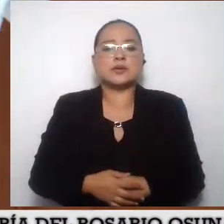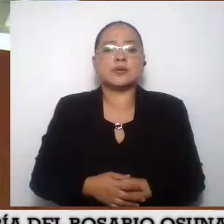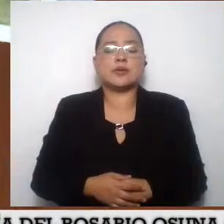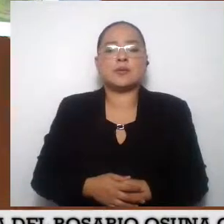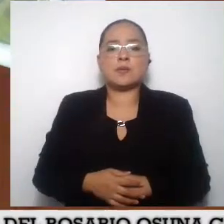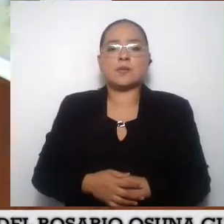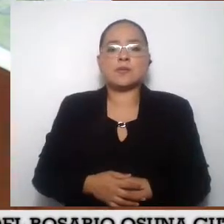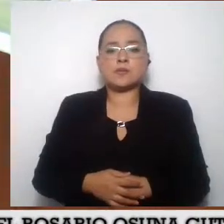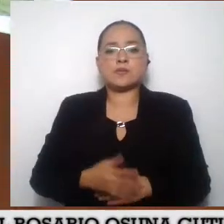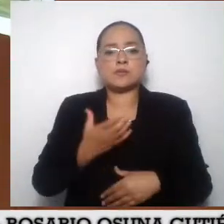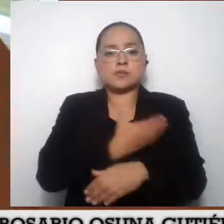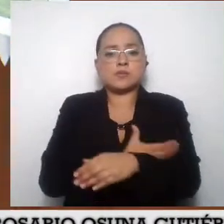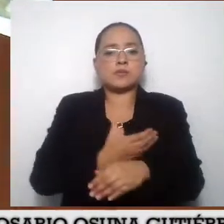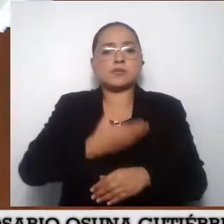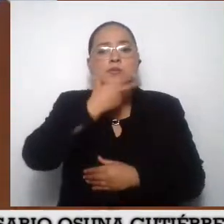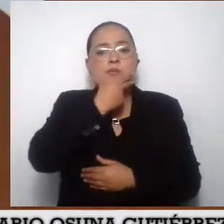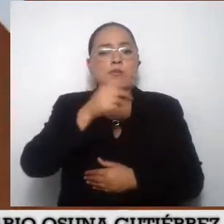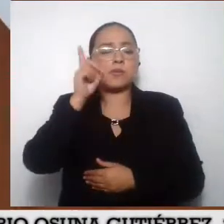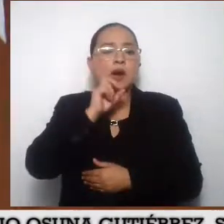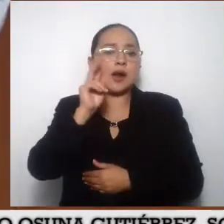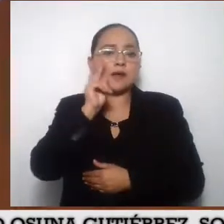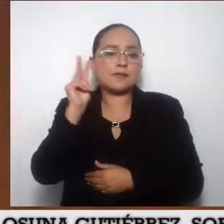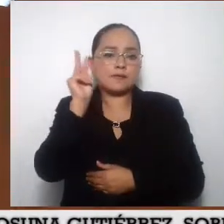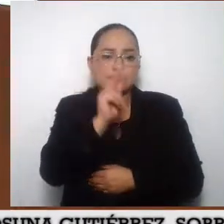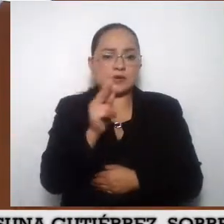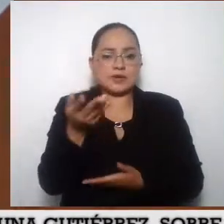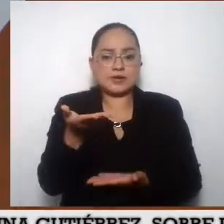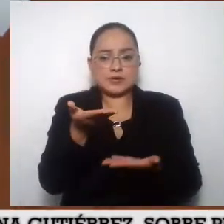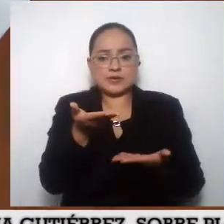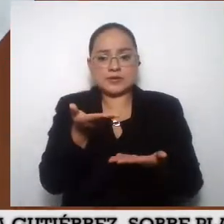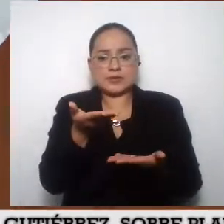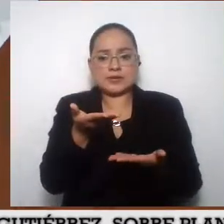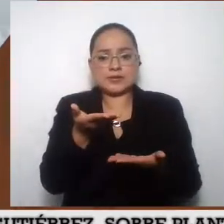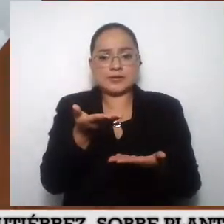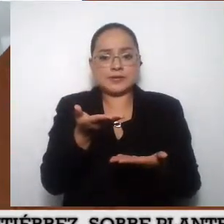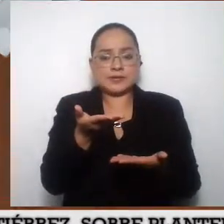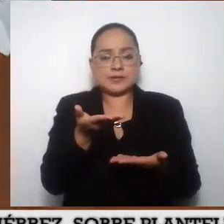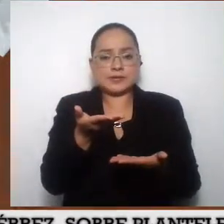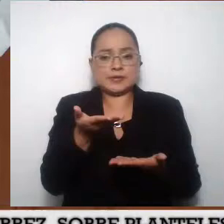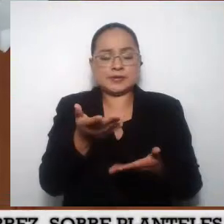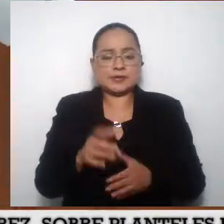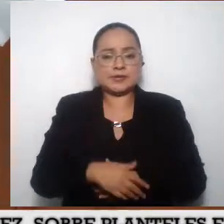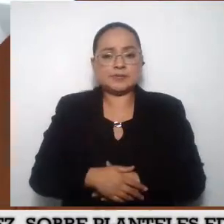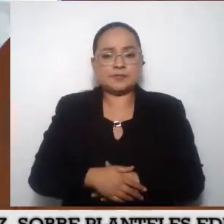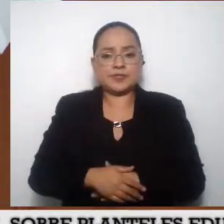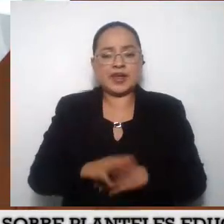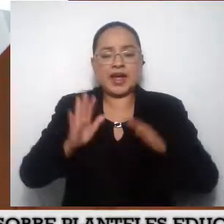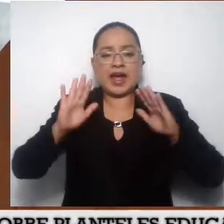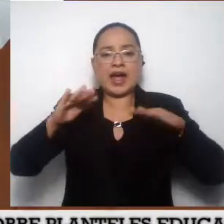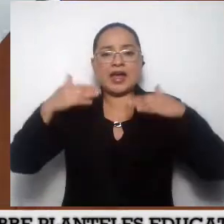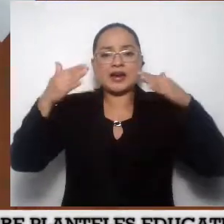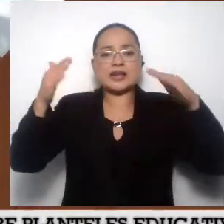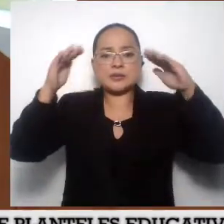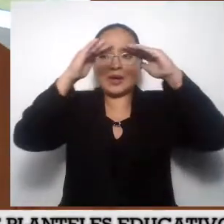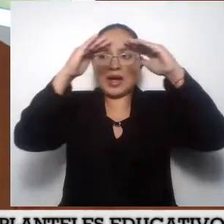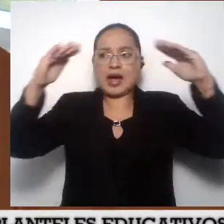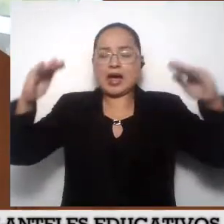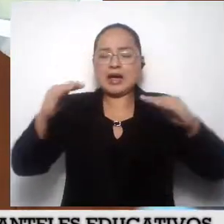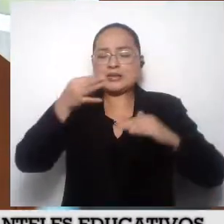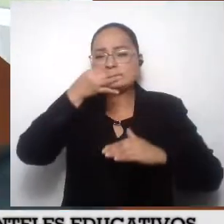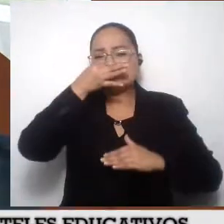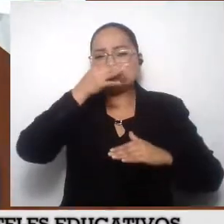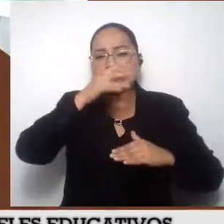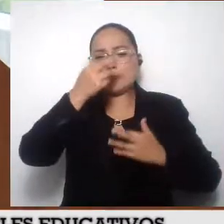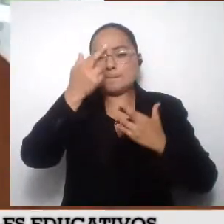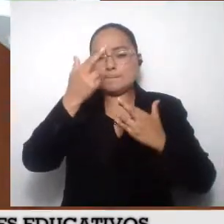Compañeras, compañeros, aquí podemos observar en la imagen cómo la techumbre está por caerse. De esta